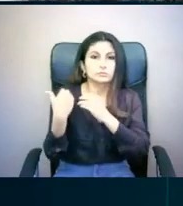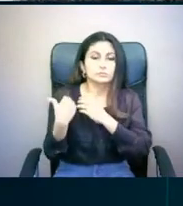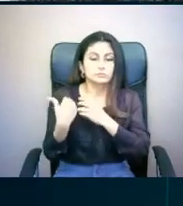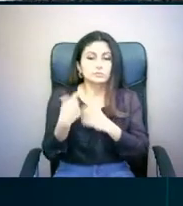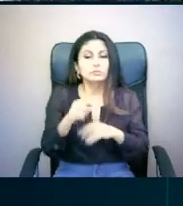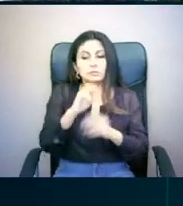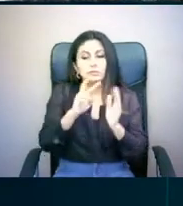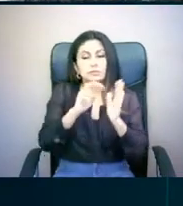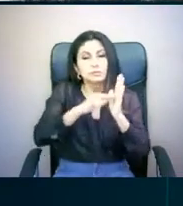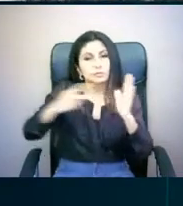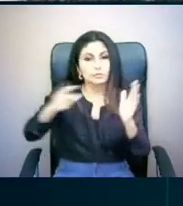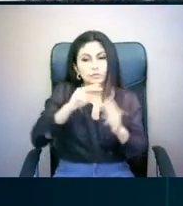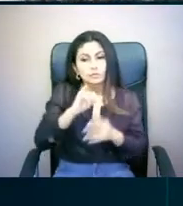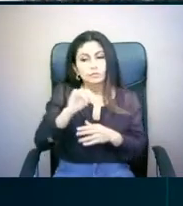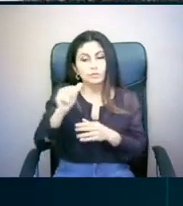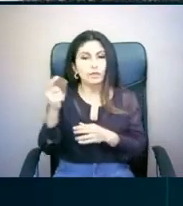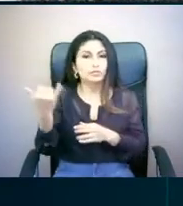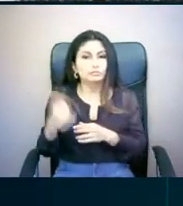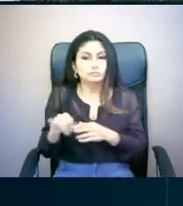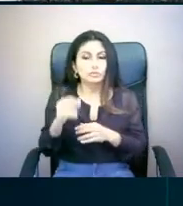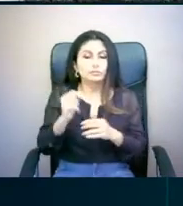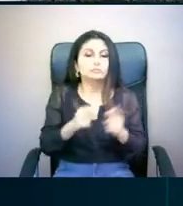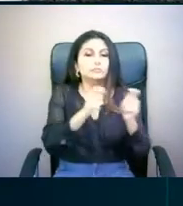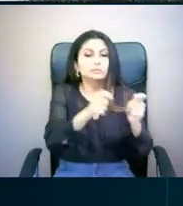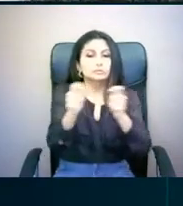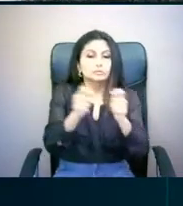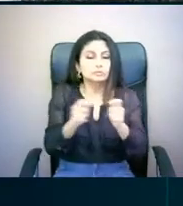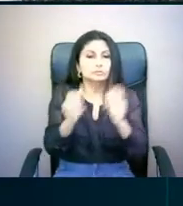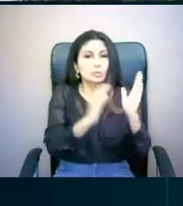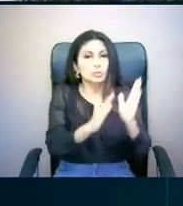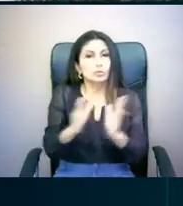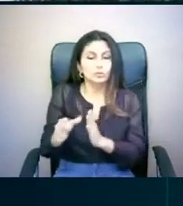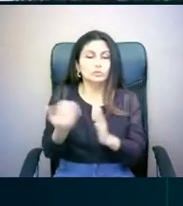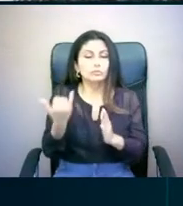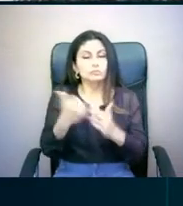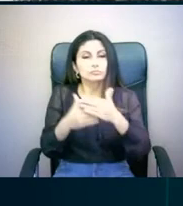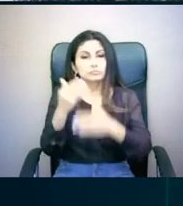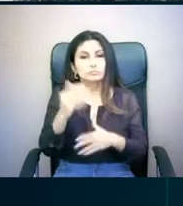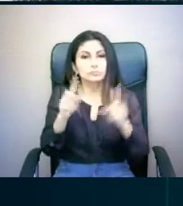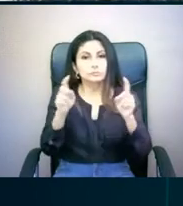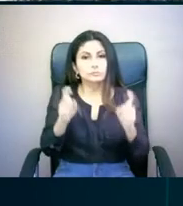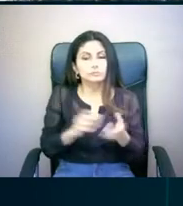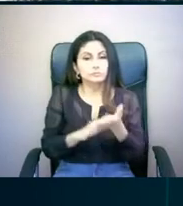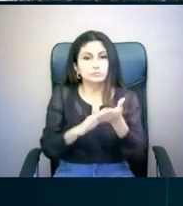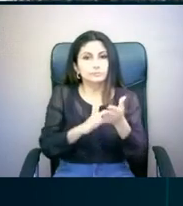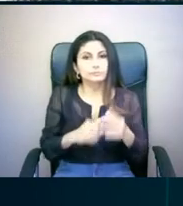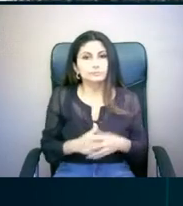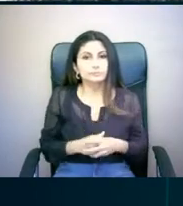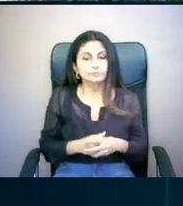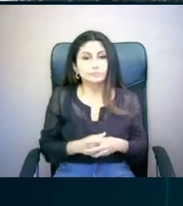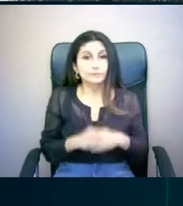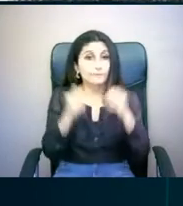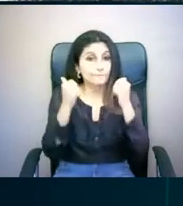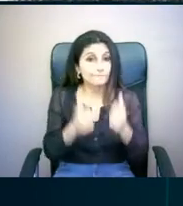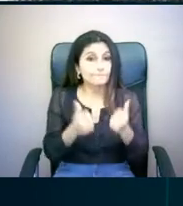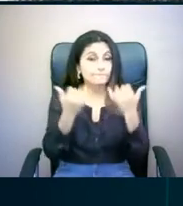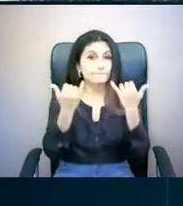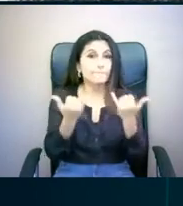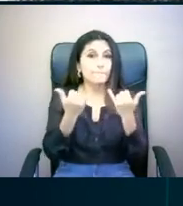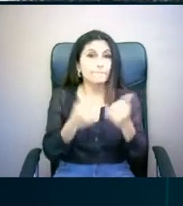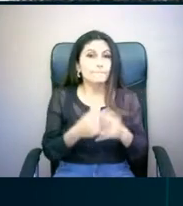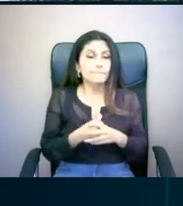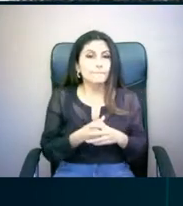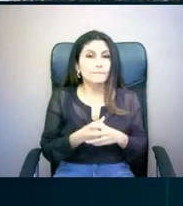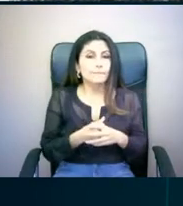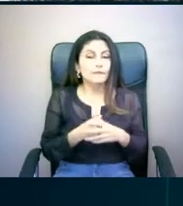algo disruptivo en cuáles estas tecnologías ya han empezado a abanderar estos temas. Bueno, entonces ahora sí, miremos entonces ya que